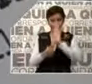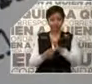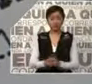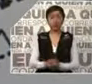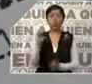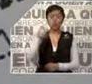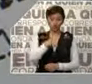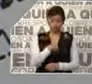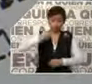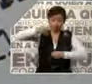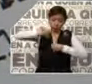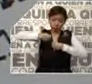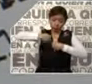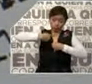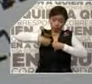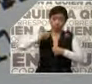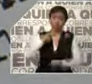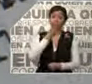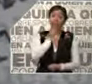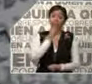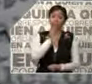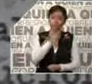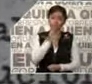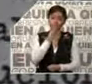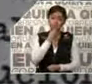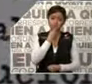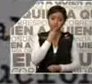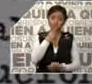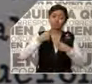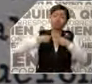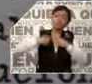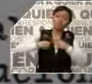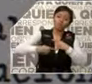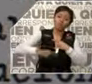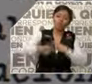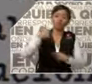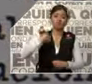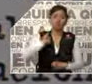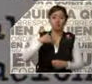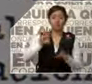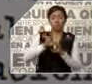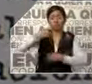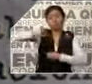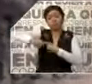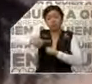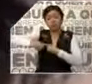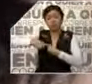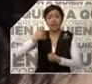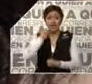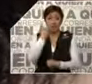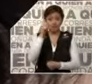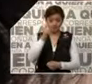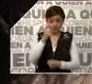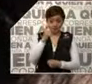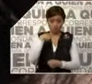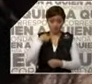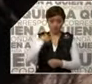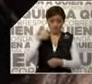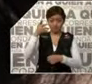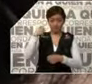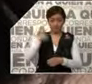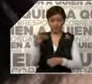de diabetes y pues de ahí fue las consecuencias. Primero querían amputarme mi pie, no quise, pero